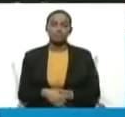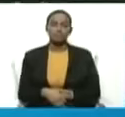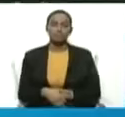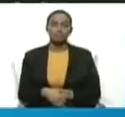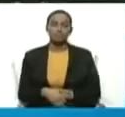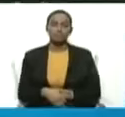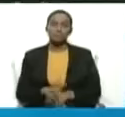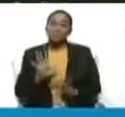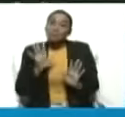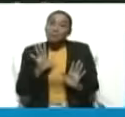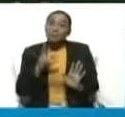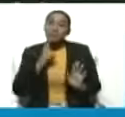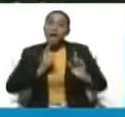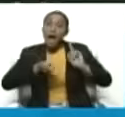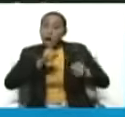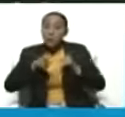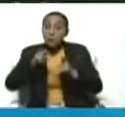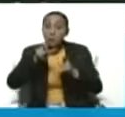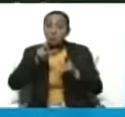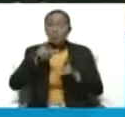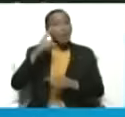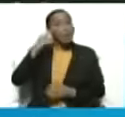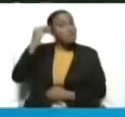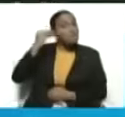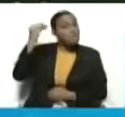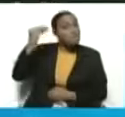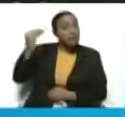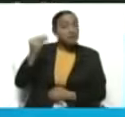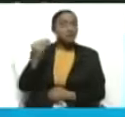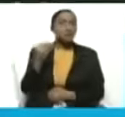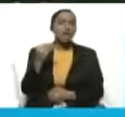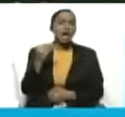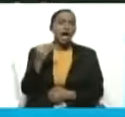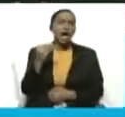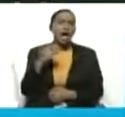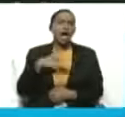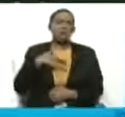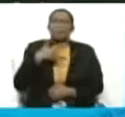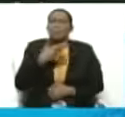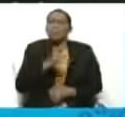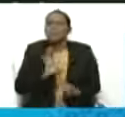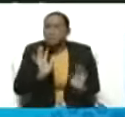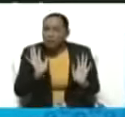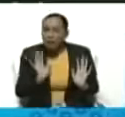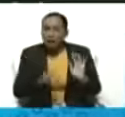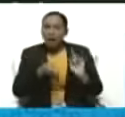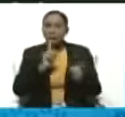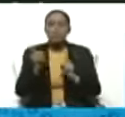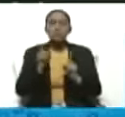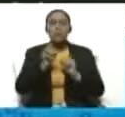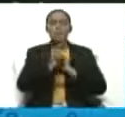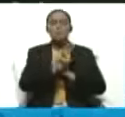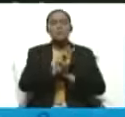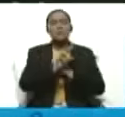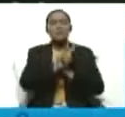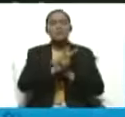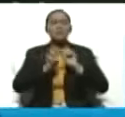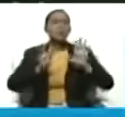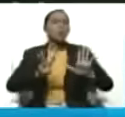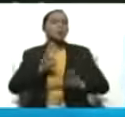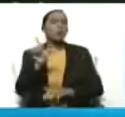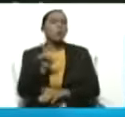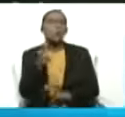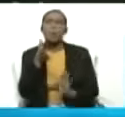algunos consideran y le dan poca importancia a la elección del 28 de julio. Cada vez que aquí hay elecciones,